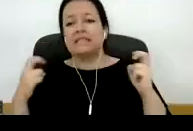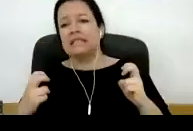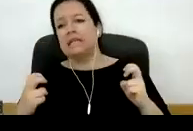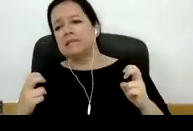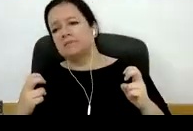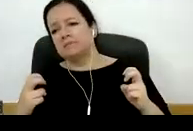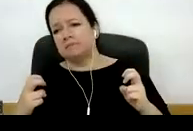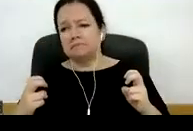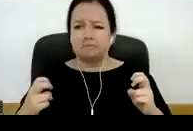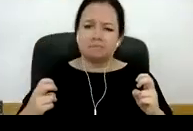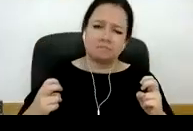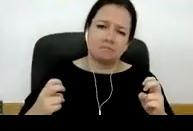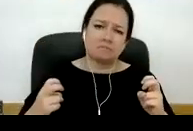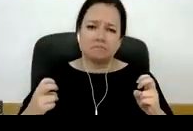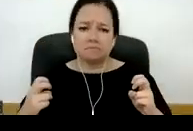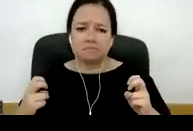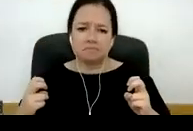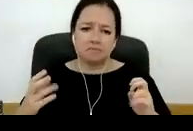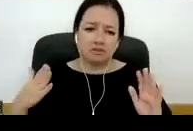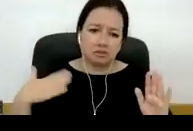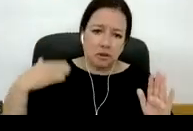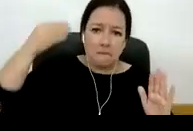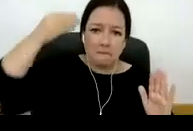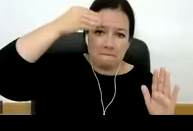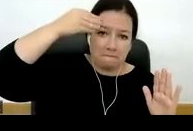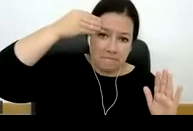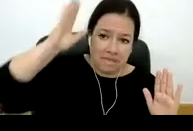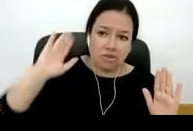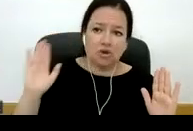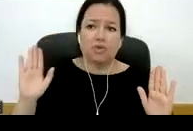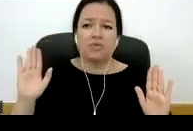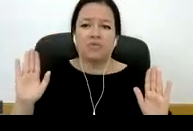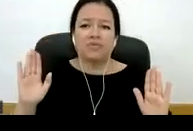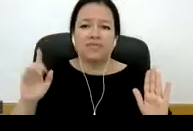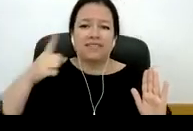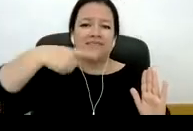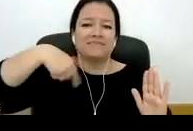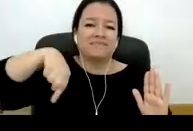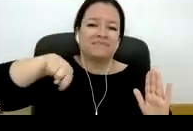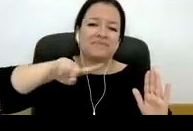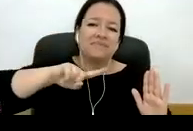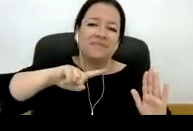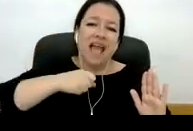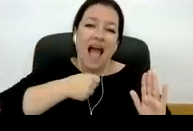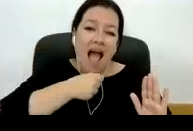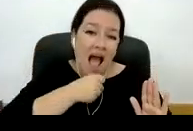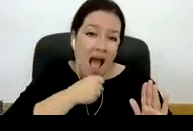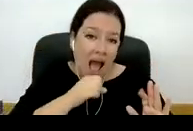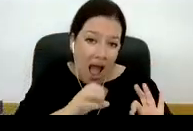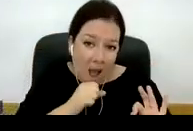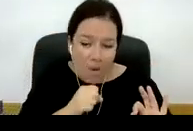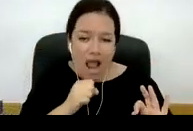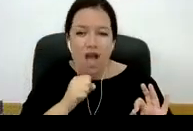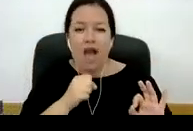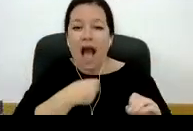Bueno, estresados. Yo creo sobre todo las que seáis ya abuelas o los que seáis ya